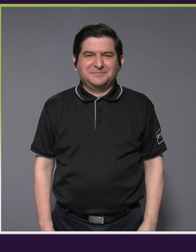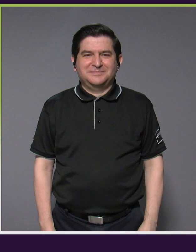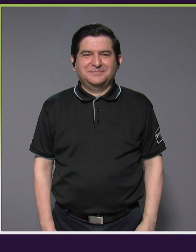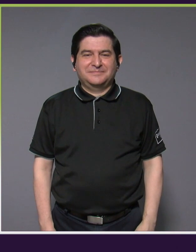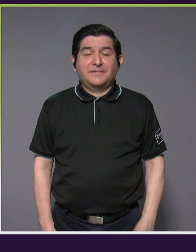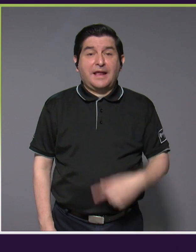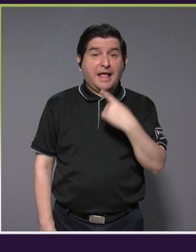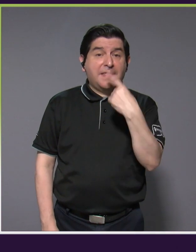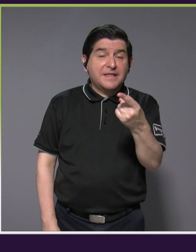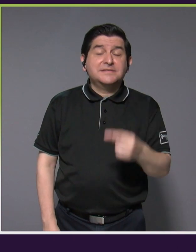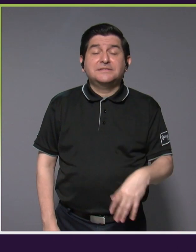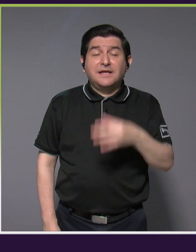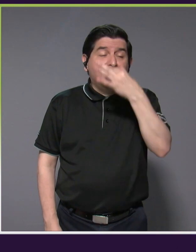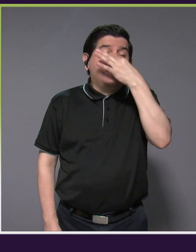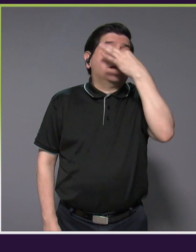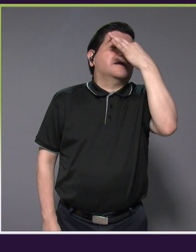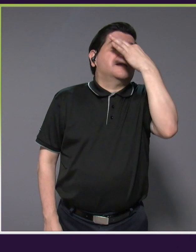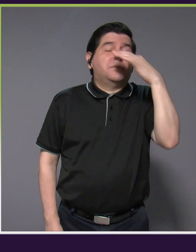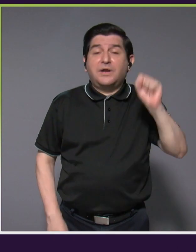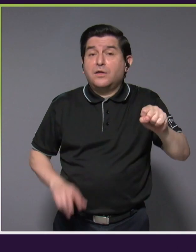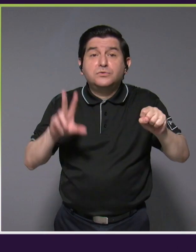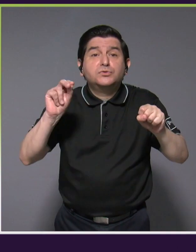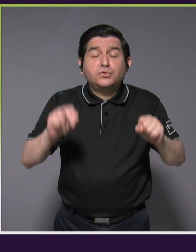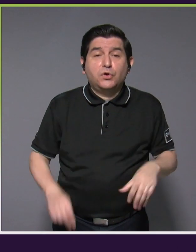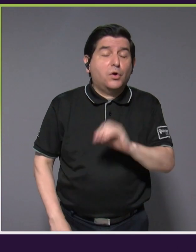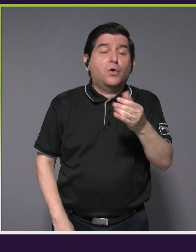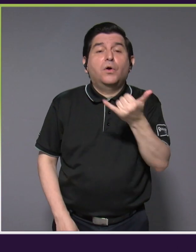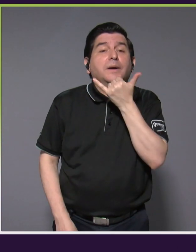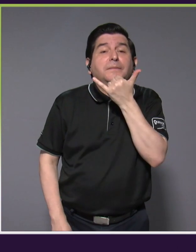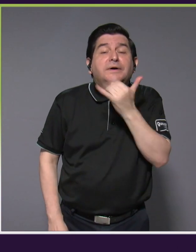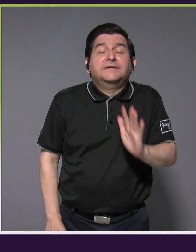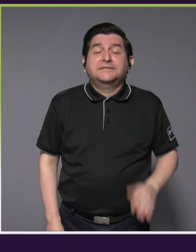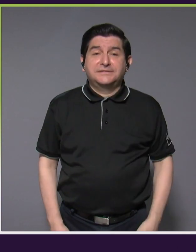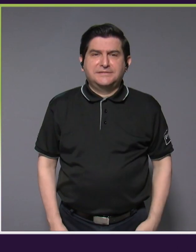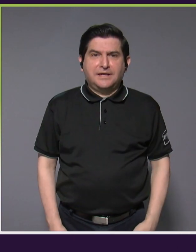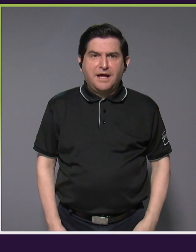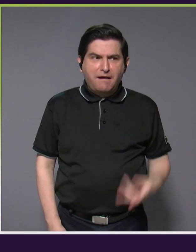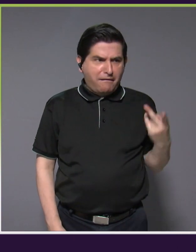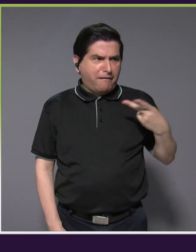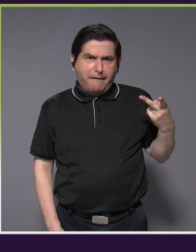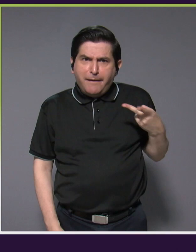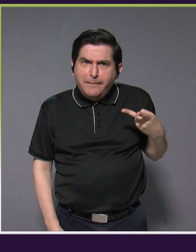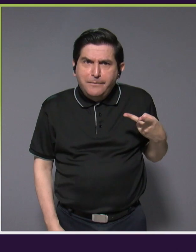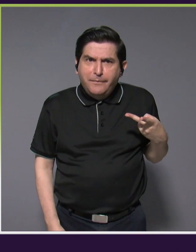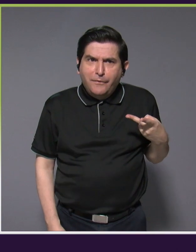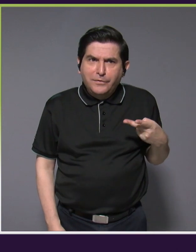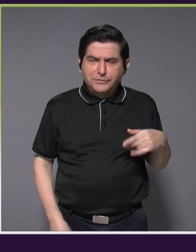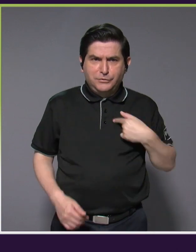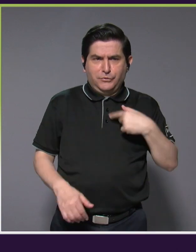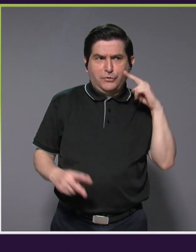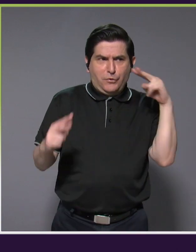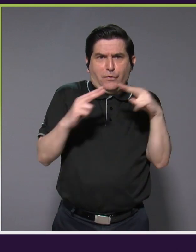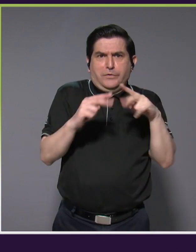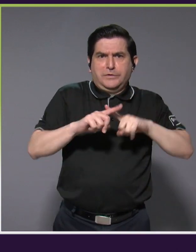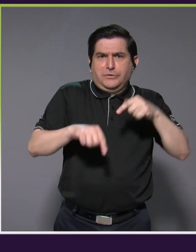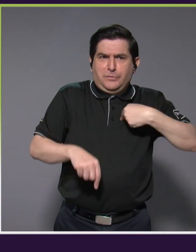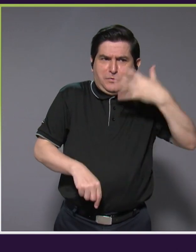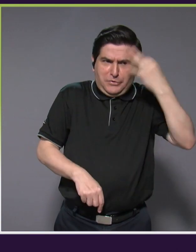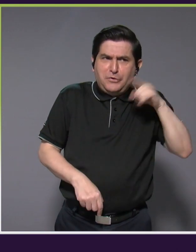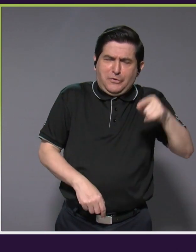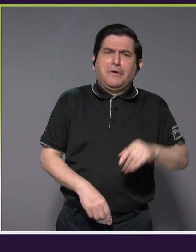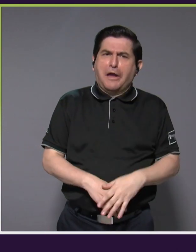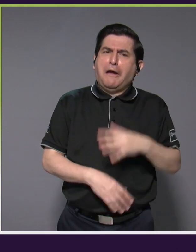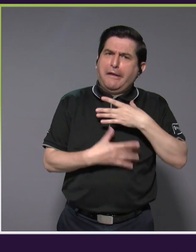Van a decir si están enamorados o qué pasó ahí. Entre nosotros, no conociendo, pero hey, me parece